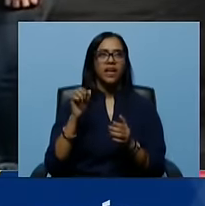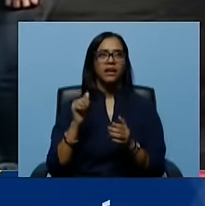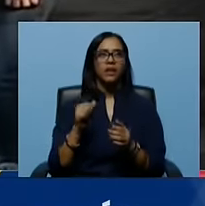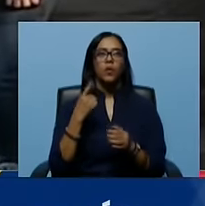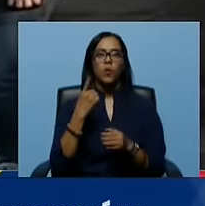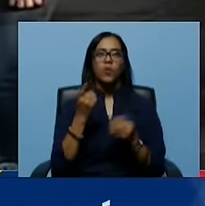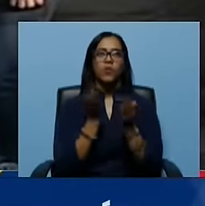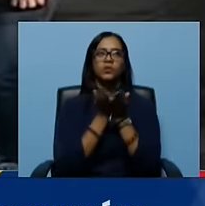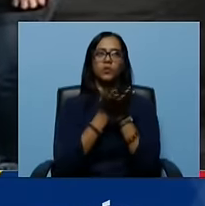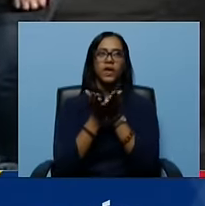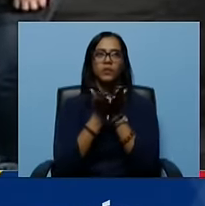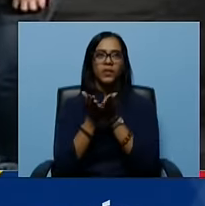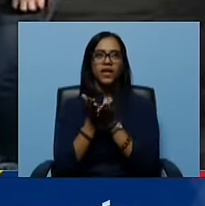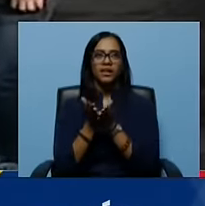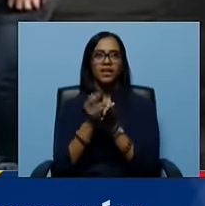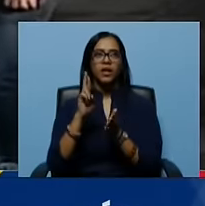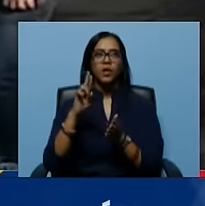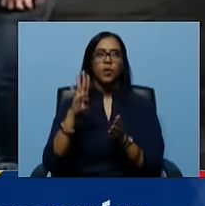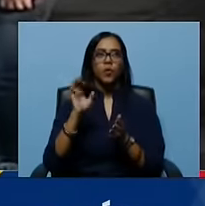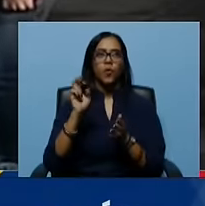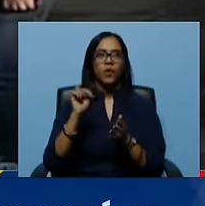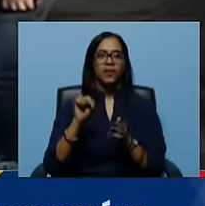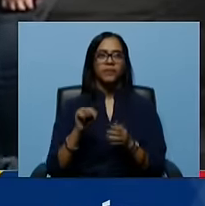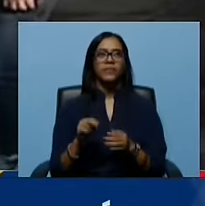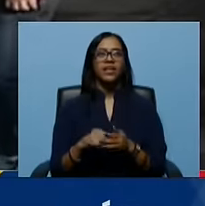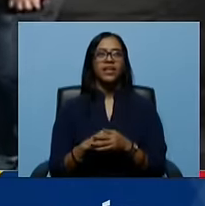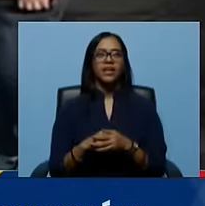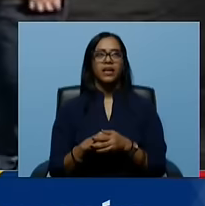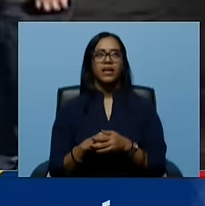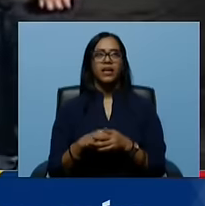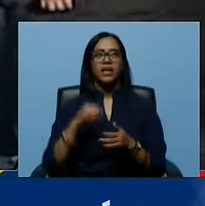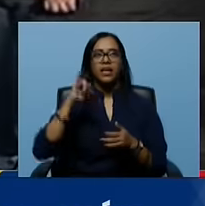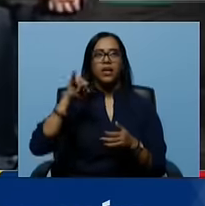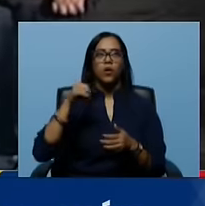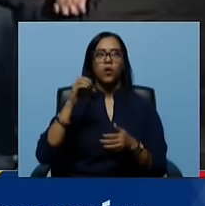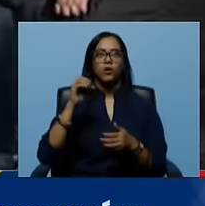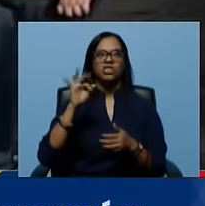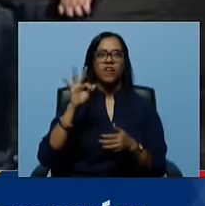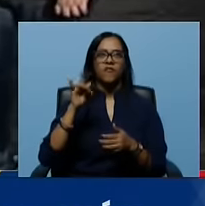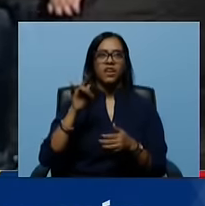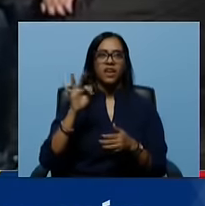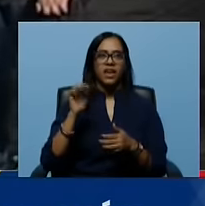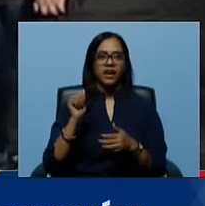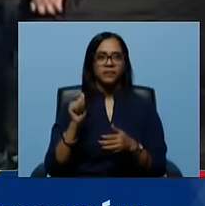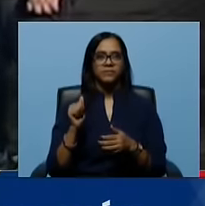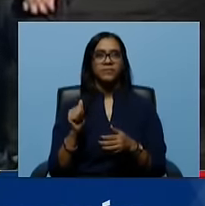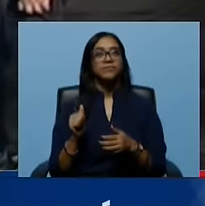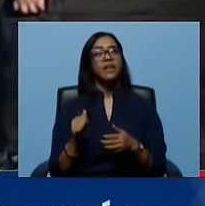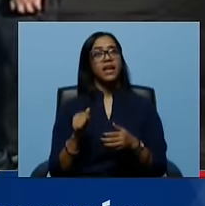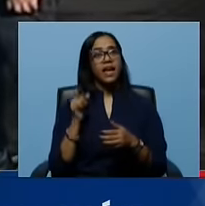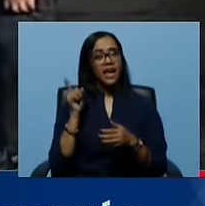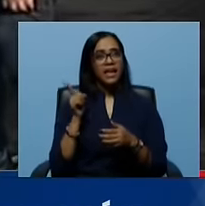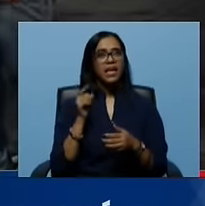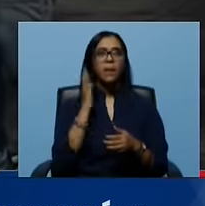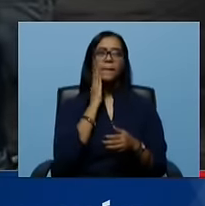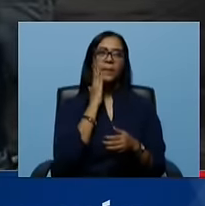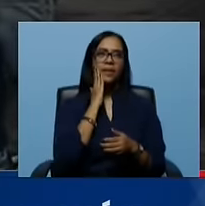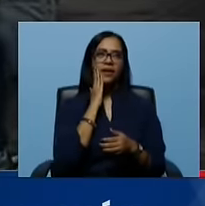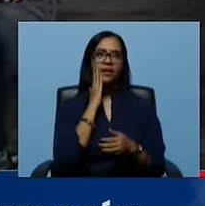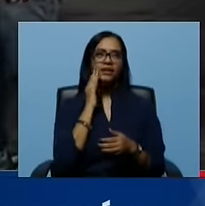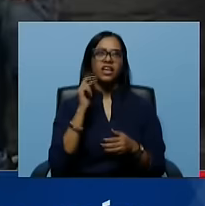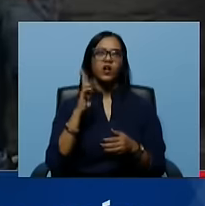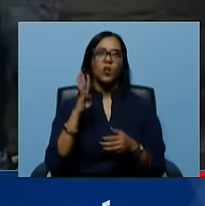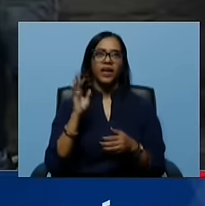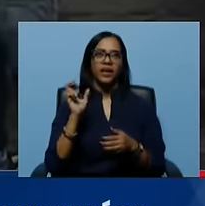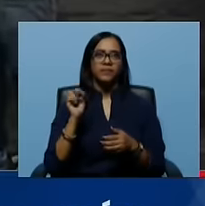sus estudiantes, Rubén Mesones, y Josefina Locito, que es mamá de